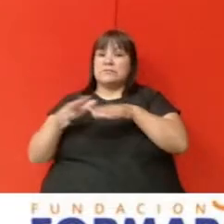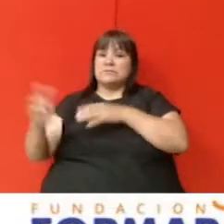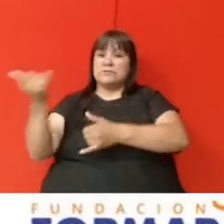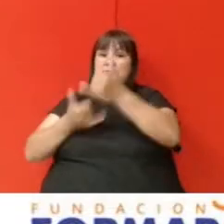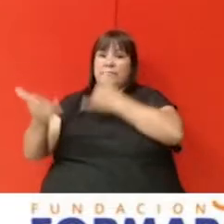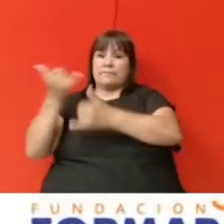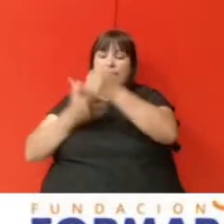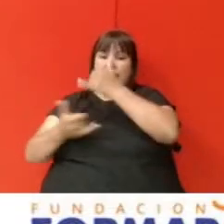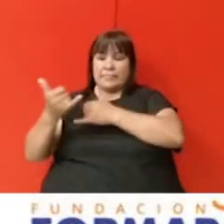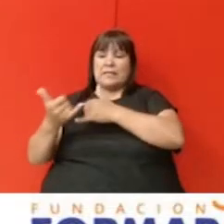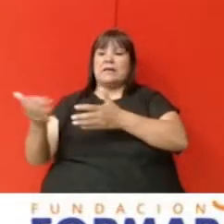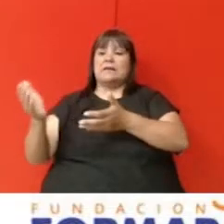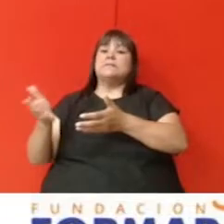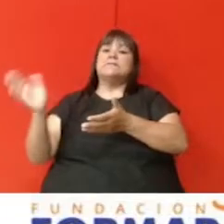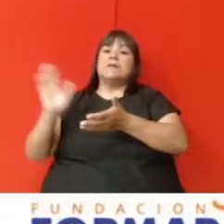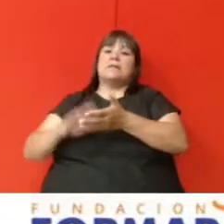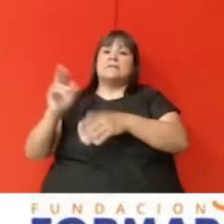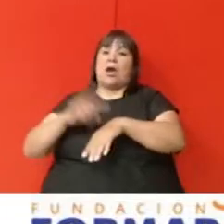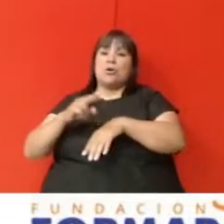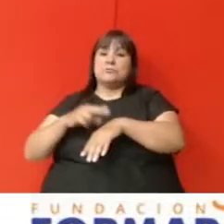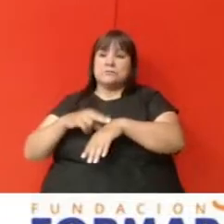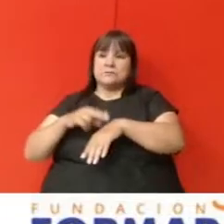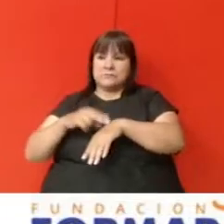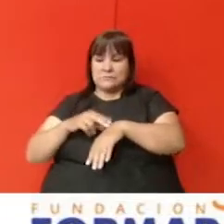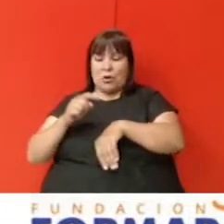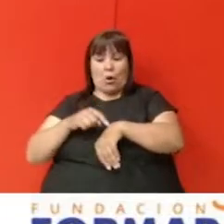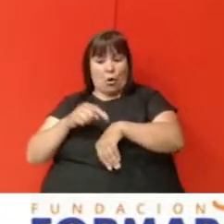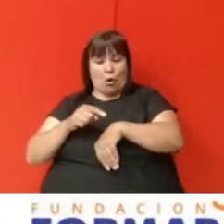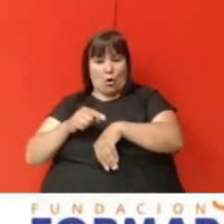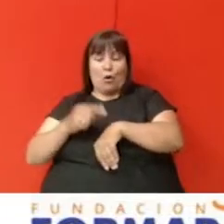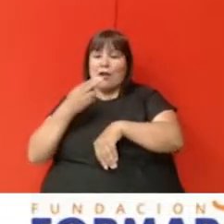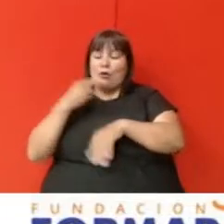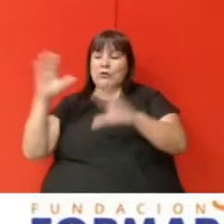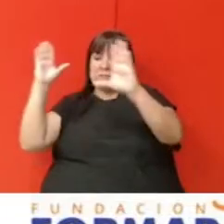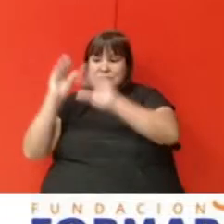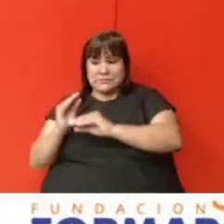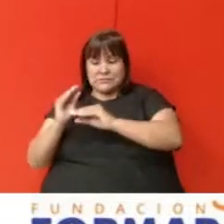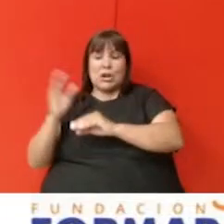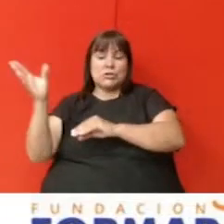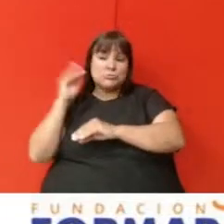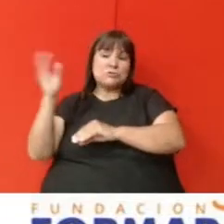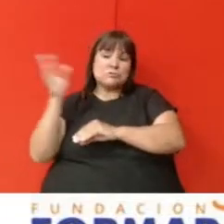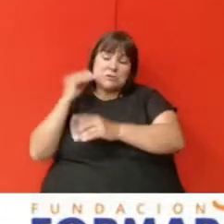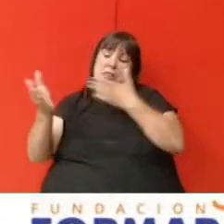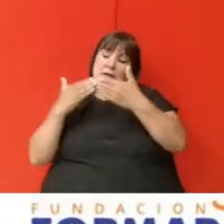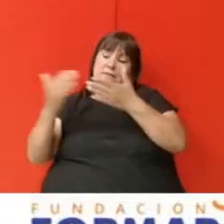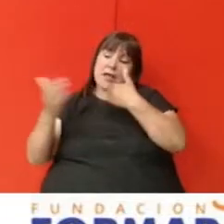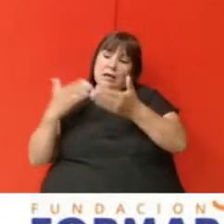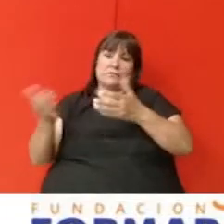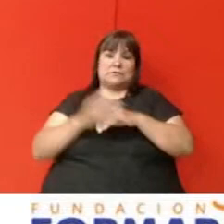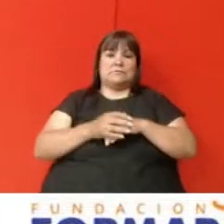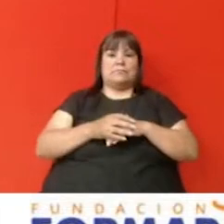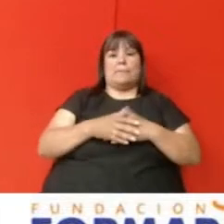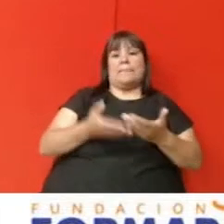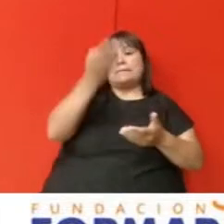estuve con ella. El cuidado es humanizado cuando hay acercamiento del profesional al sujeto del cuidado, o sea, a la persona